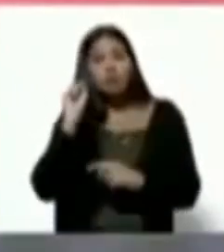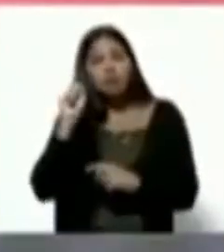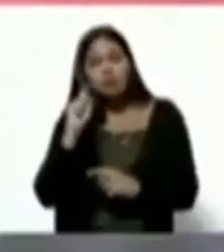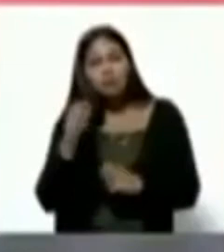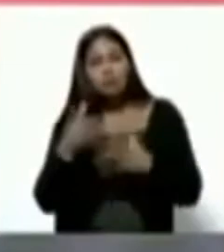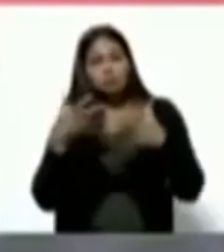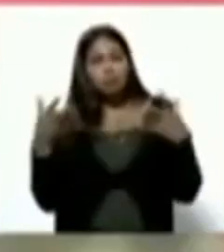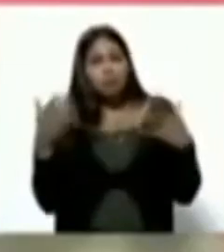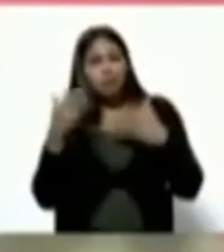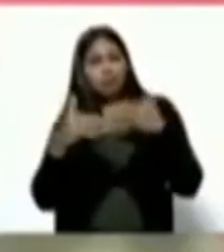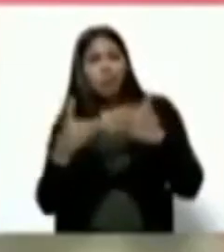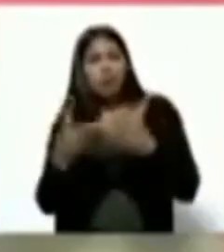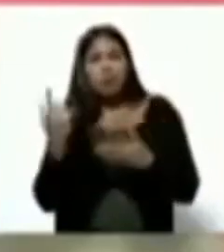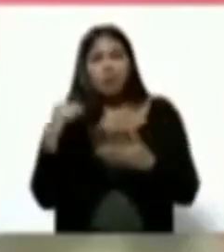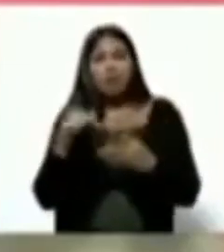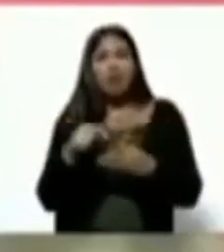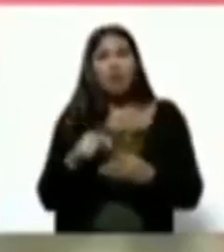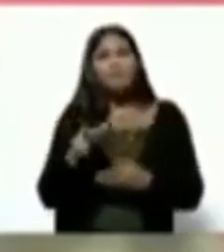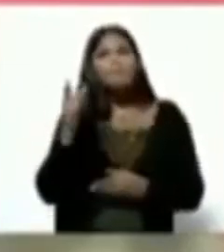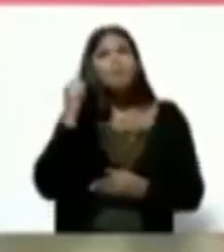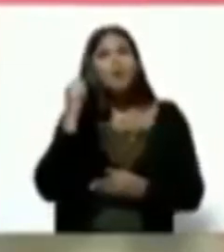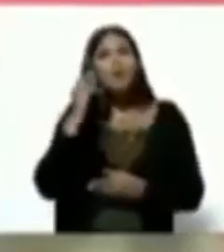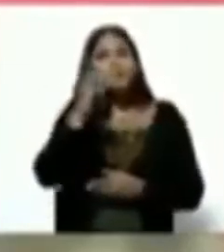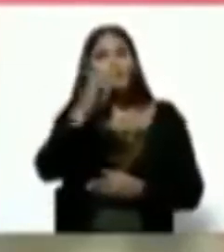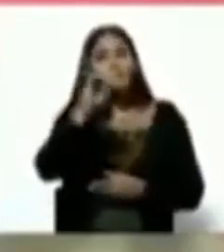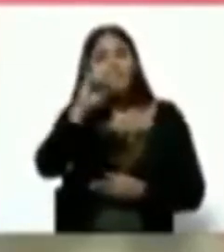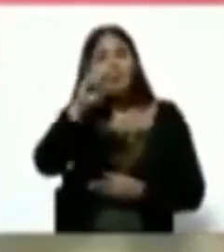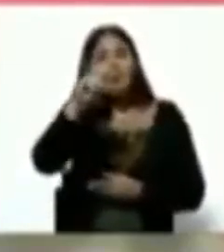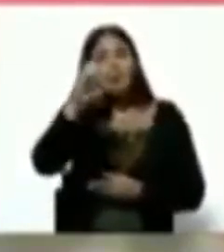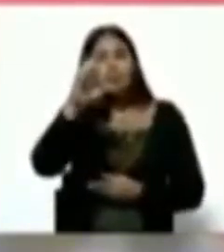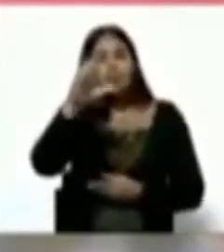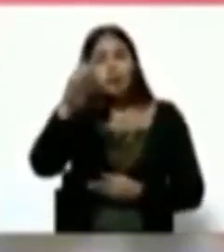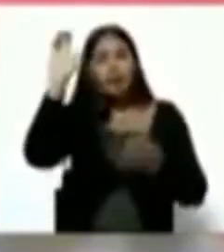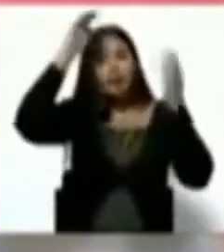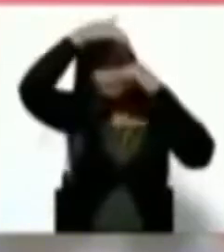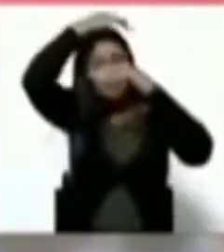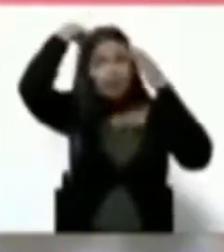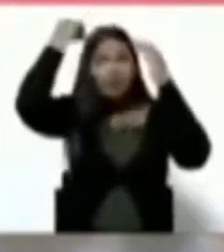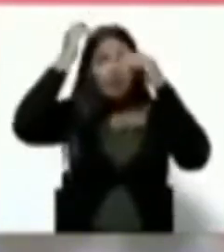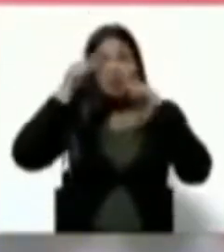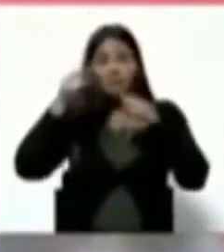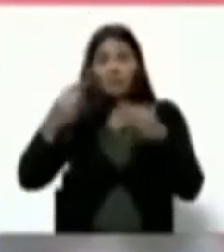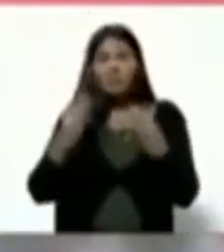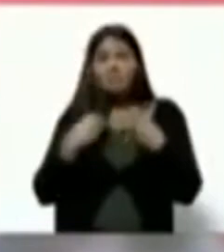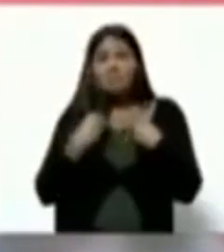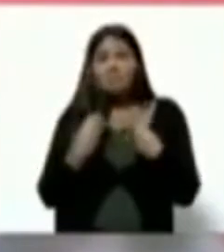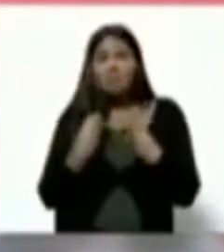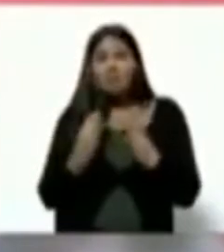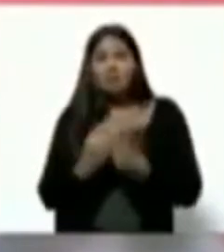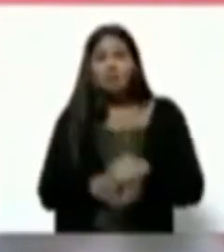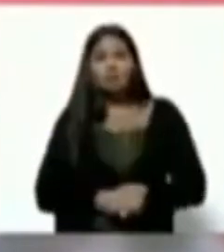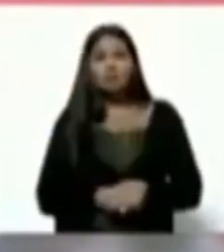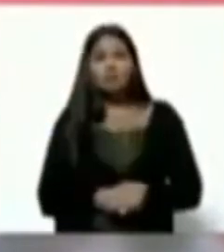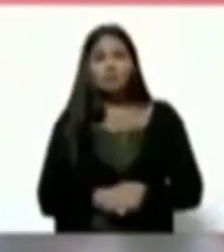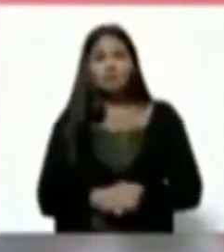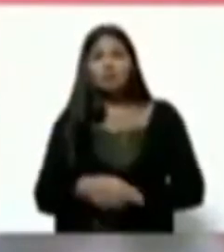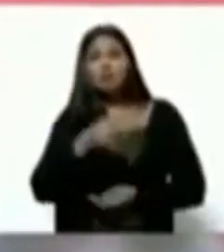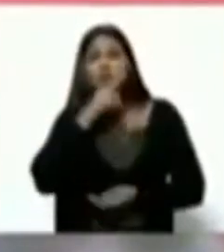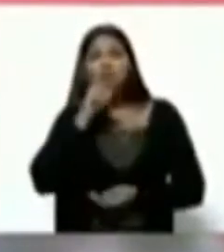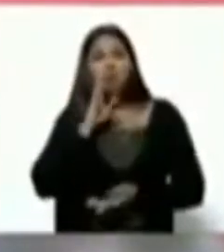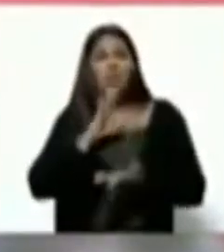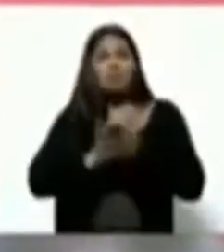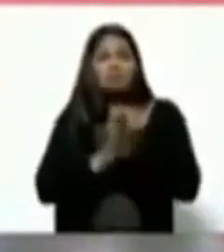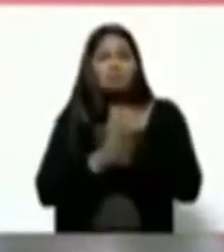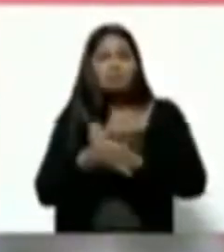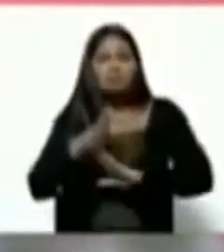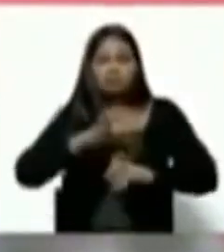tremenda, tuvo la señora Piedad Córdoba. La señora Piedad Córdoba, que ha sido vilipendiada, que su nombre ha sido